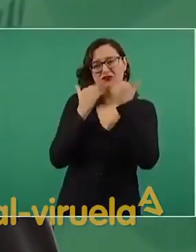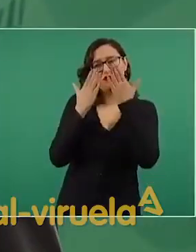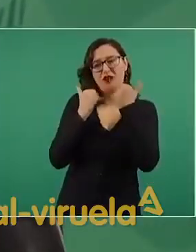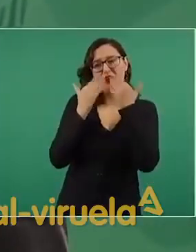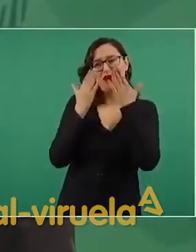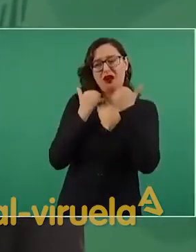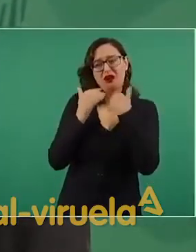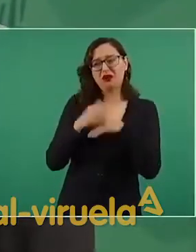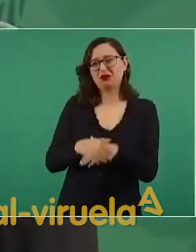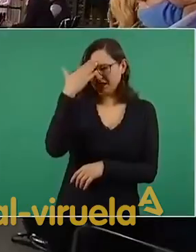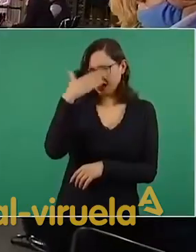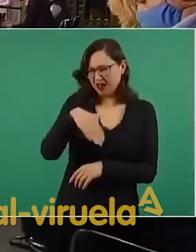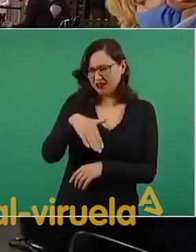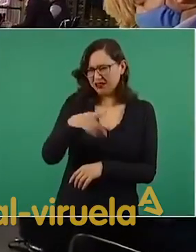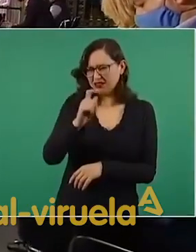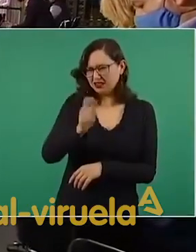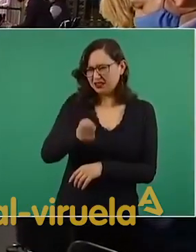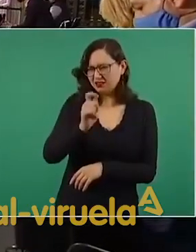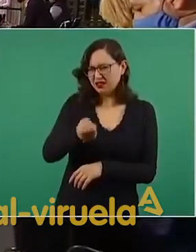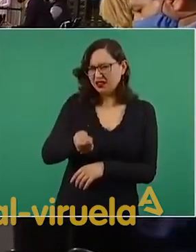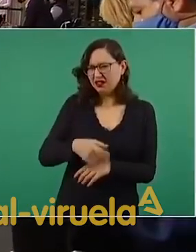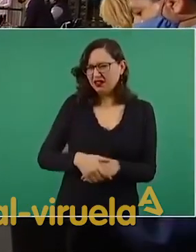del xix y es